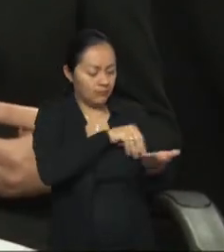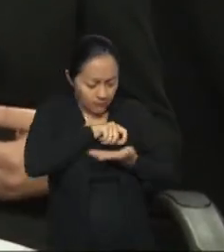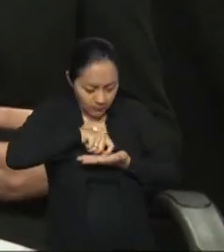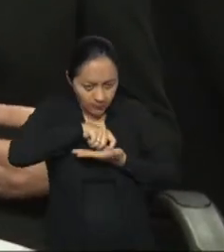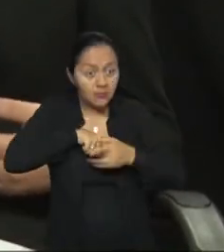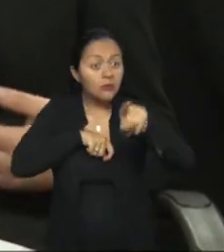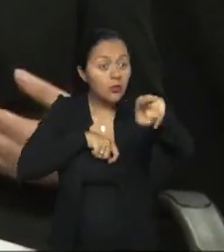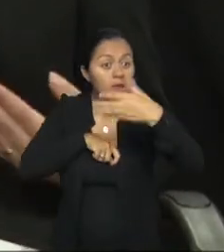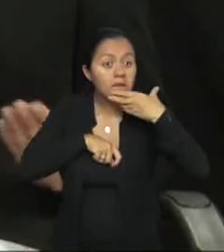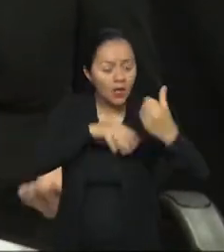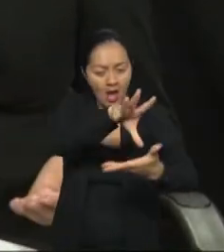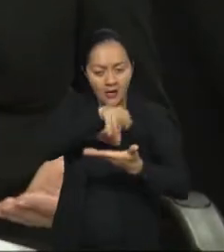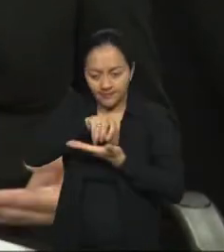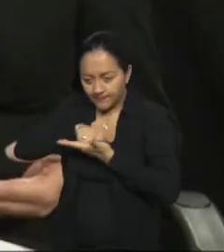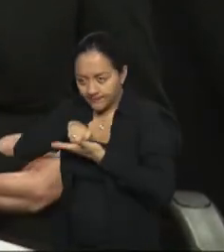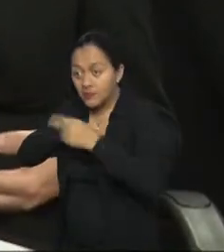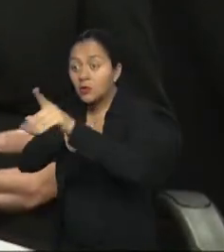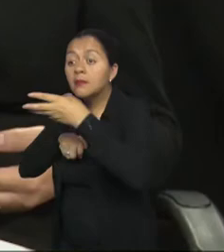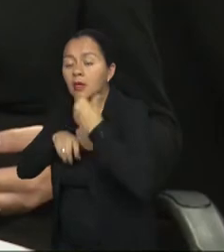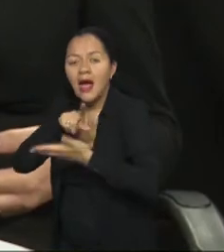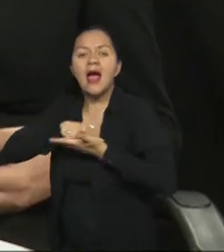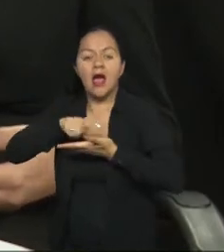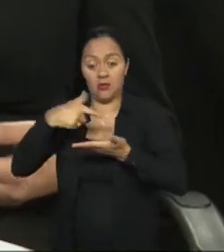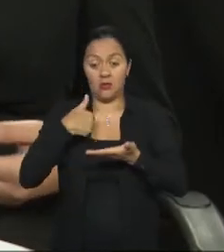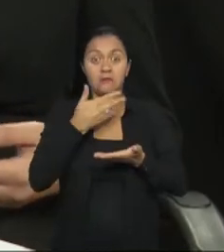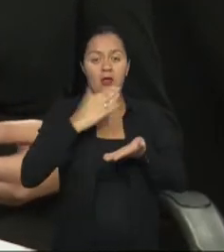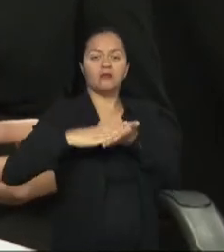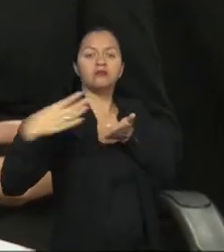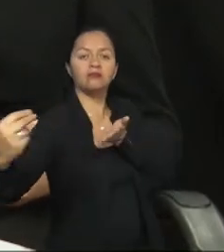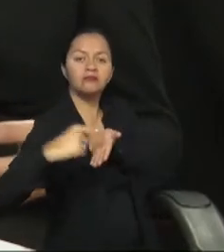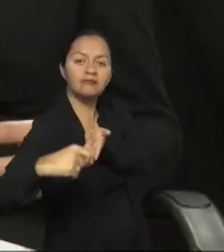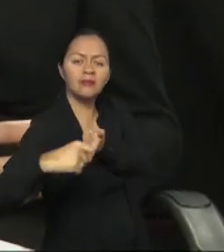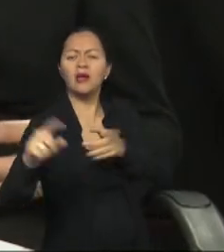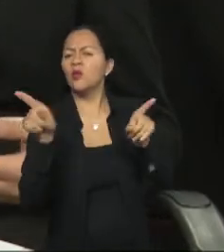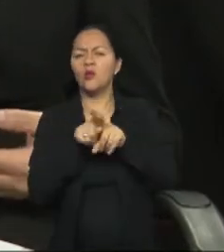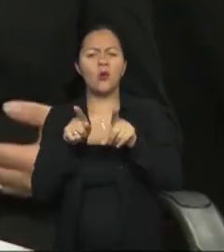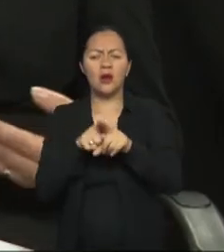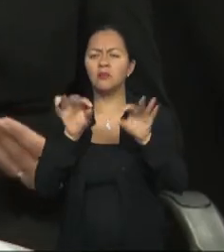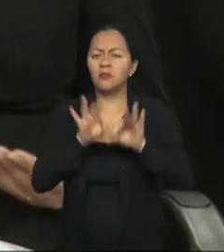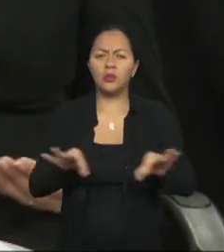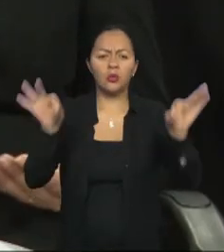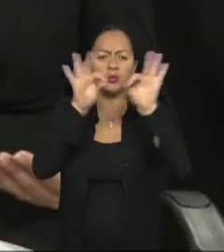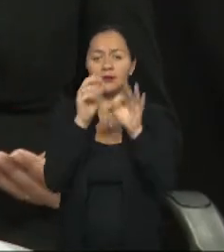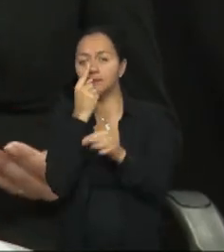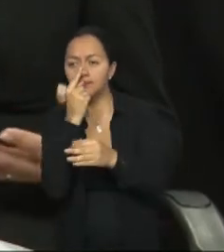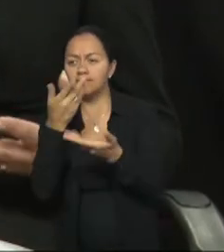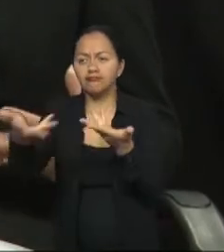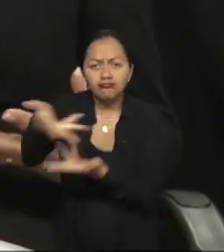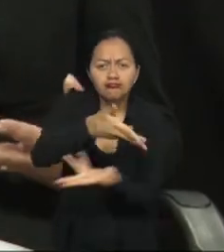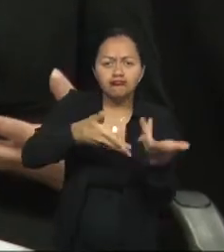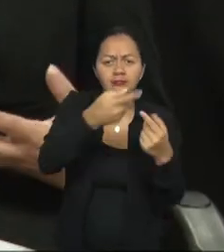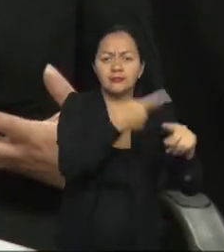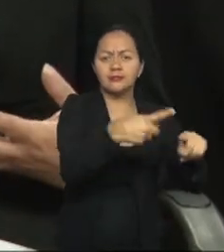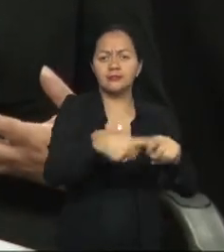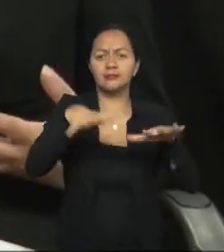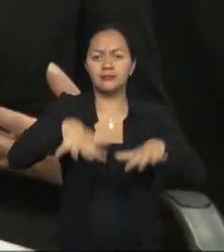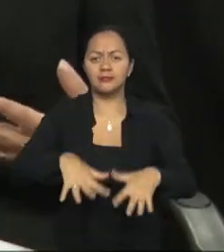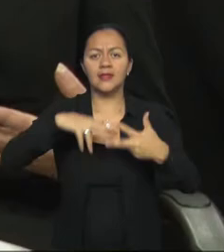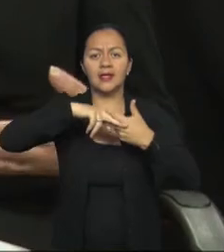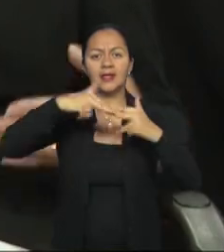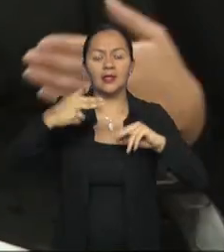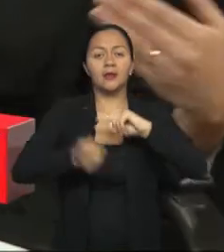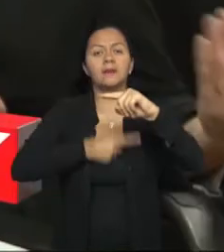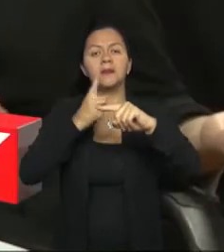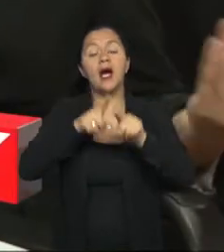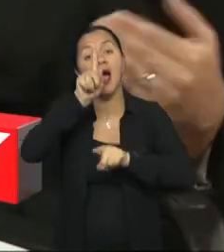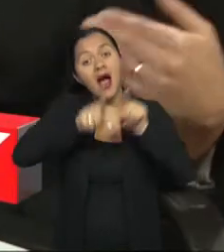las experiencias de los distintos países. Hay iniciativas muy interesantes en nuestra región que